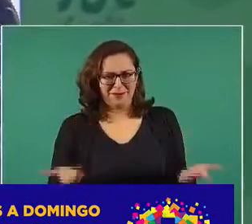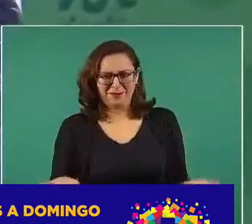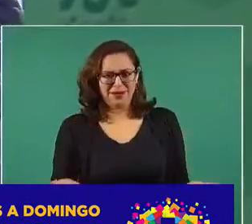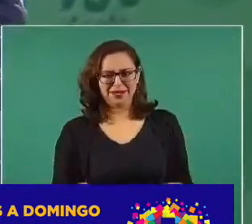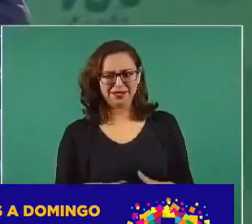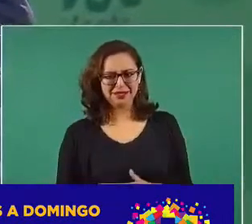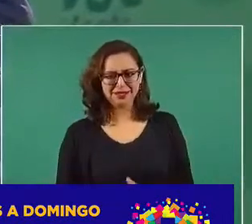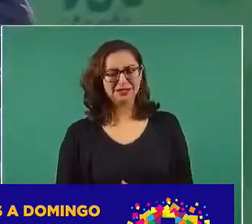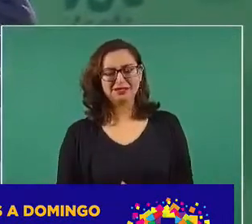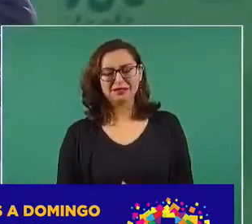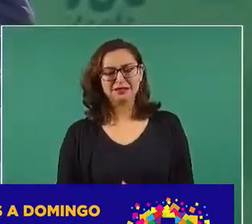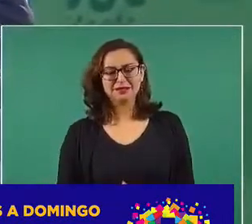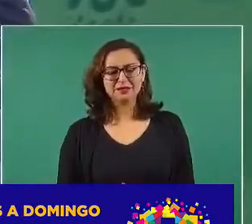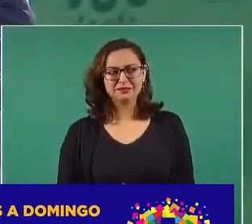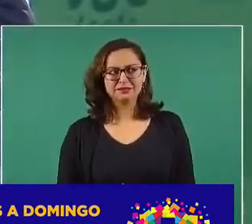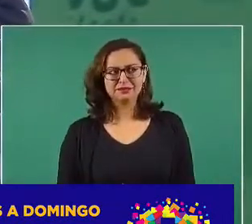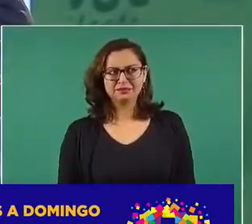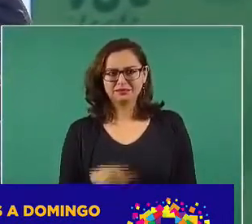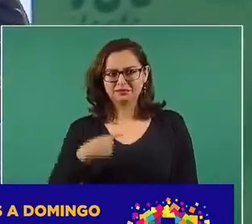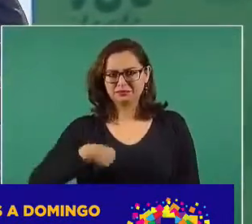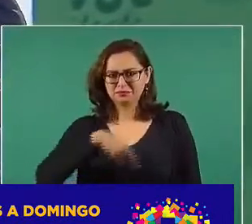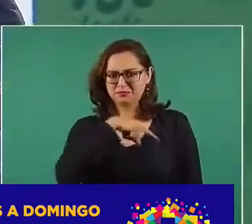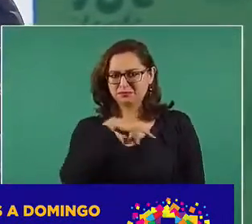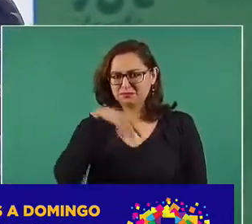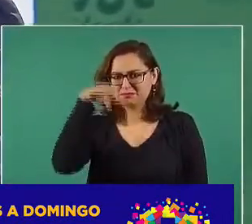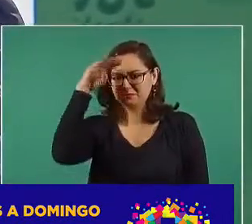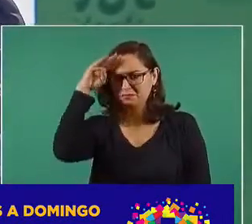Ya hasta estamos proponiendo